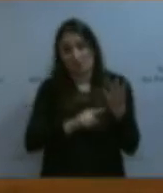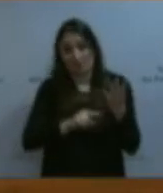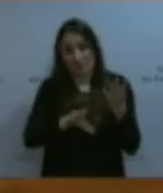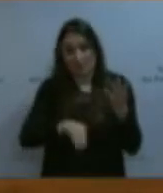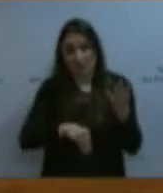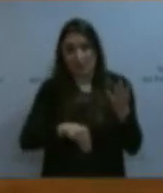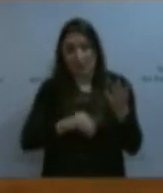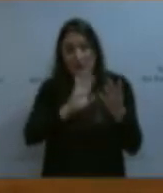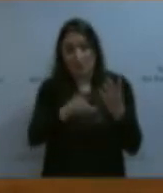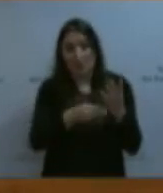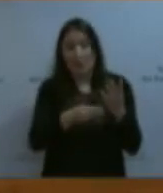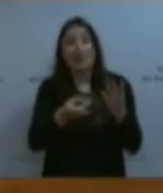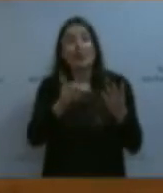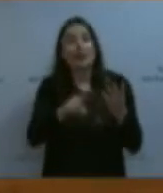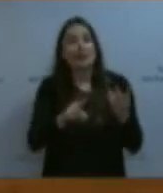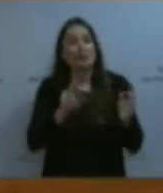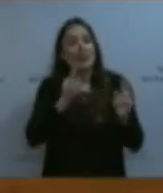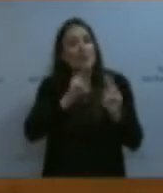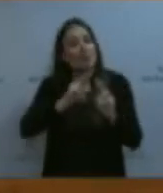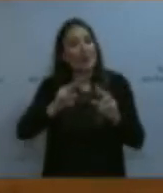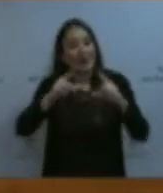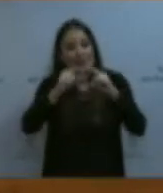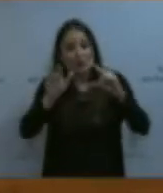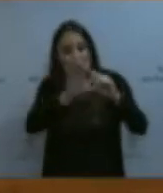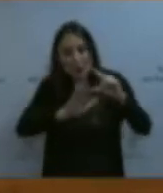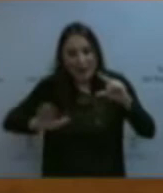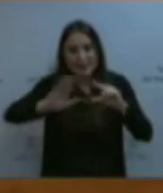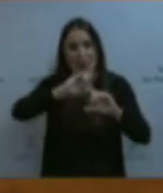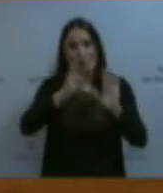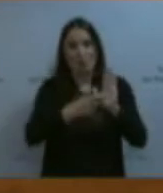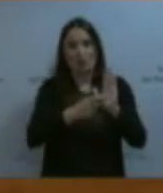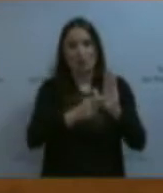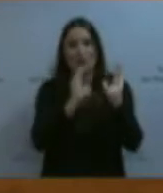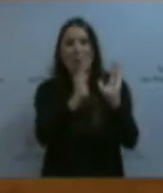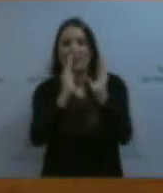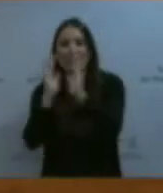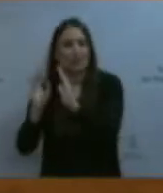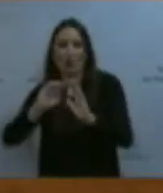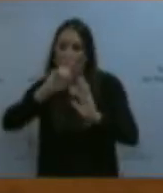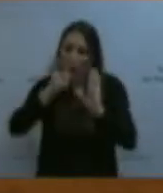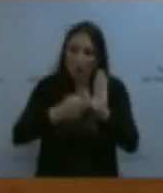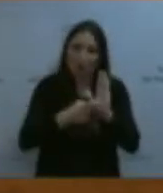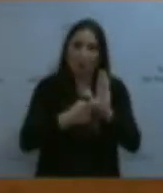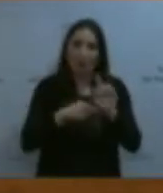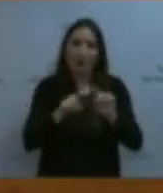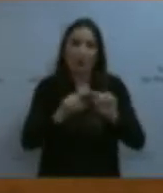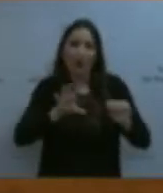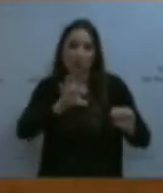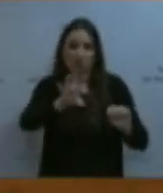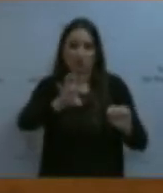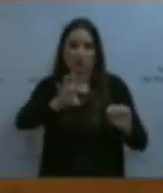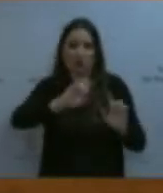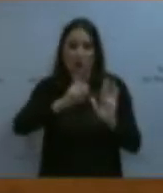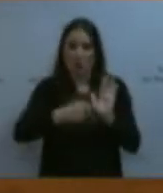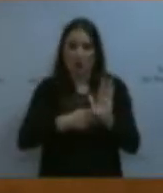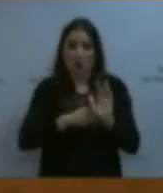asumir una visión territorial integral, lo que se llama una visión de país. Visión de país dentro